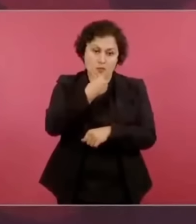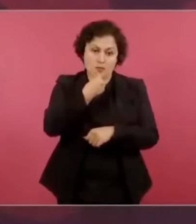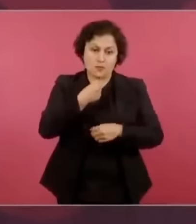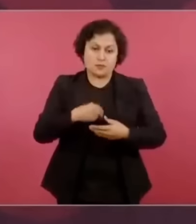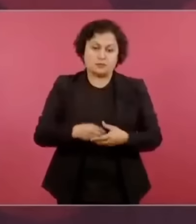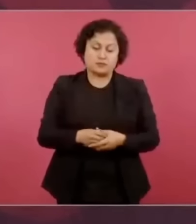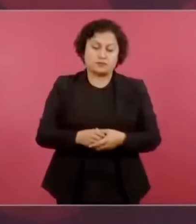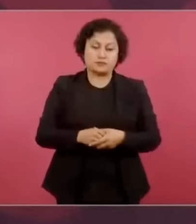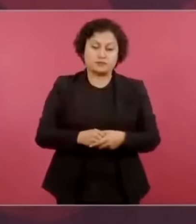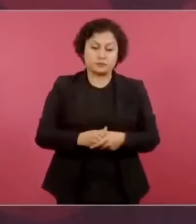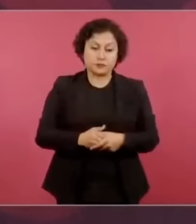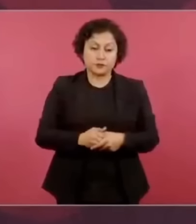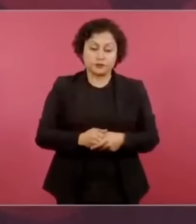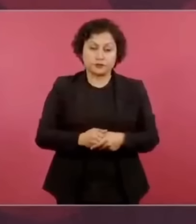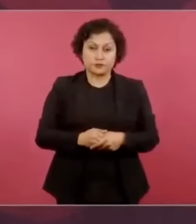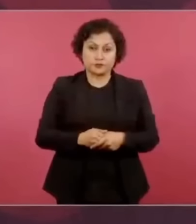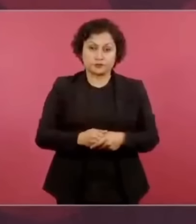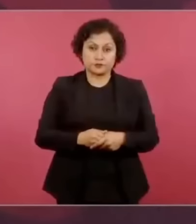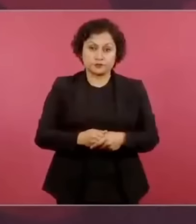que…